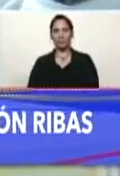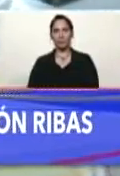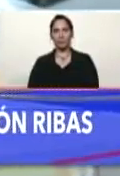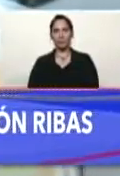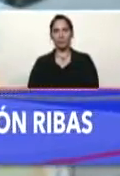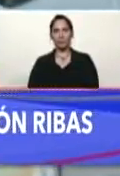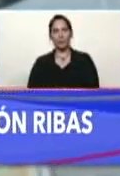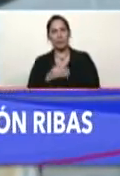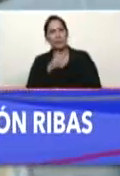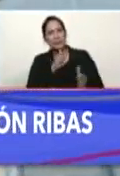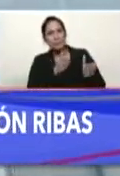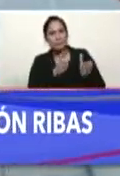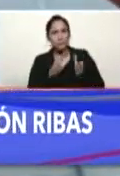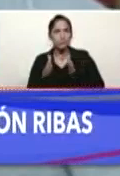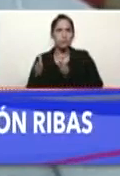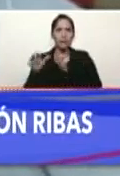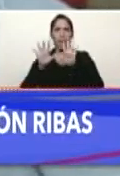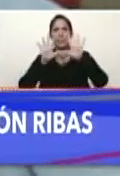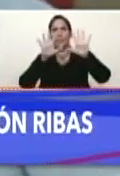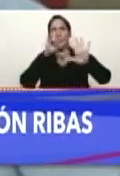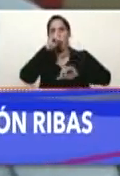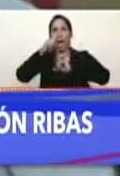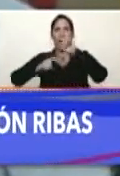Habían pasado 10 años.